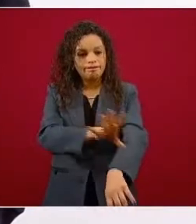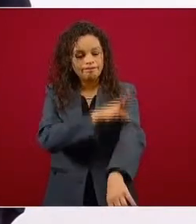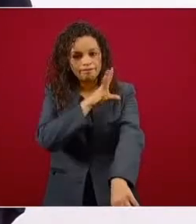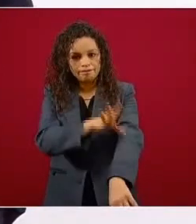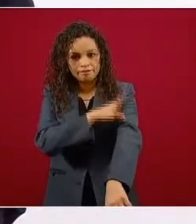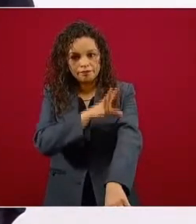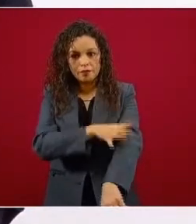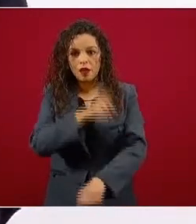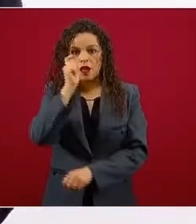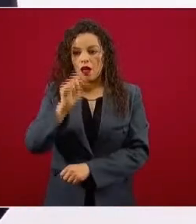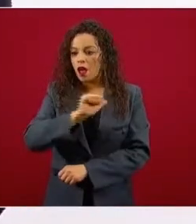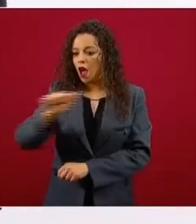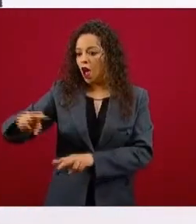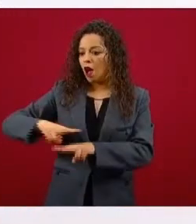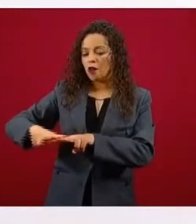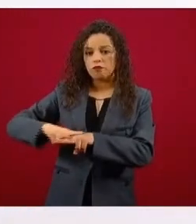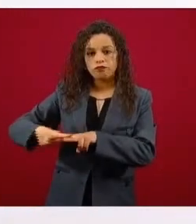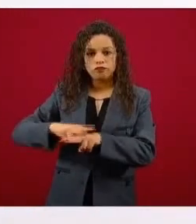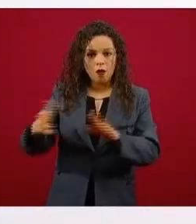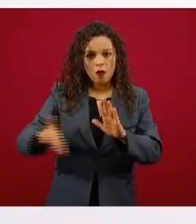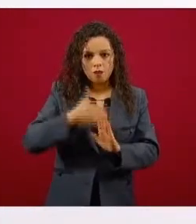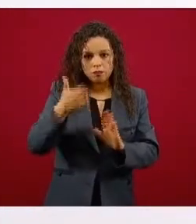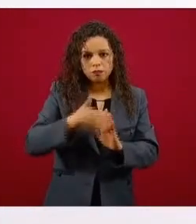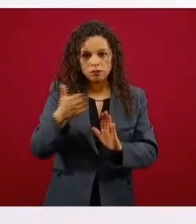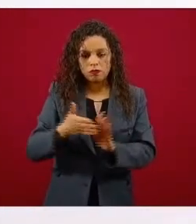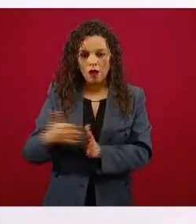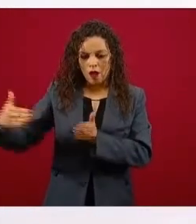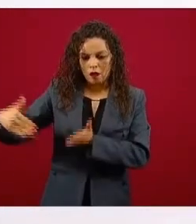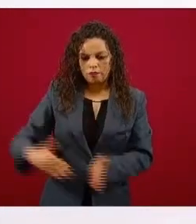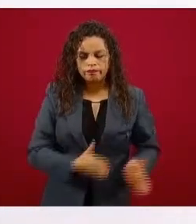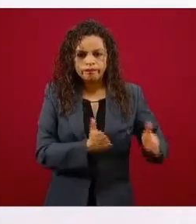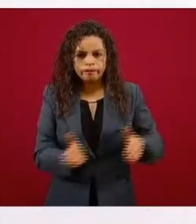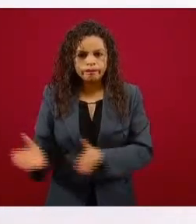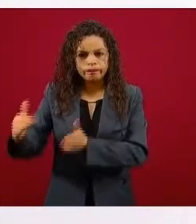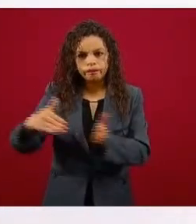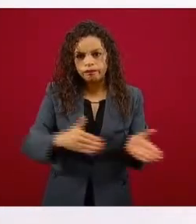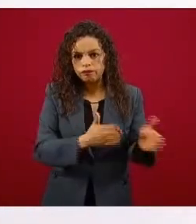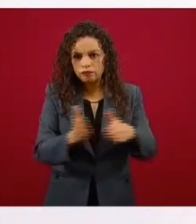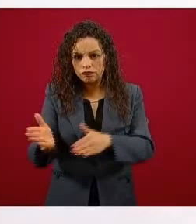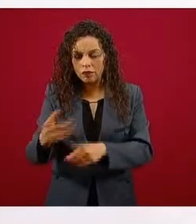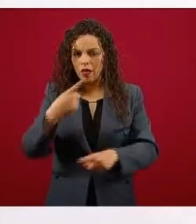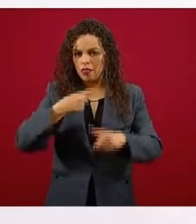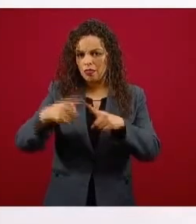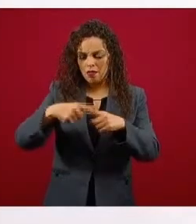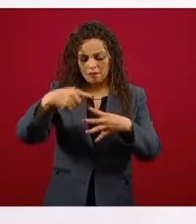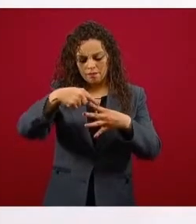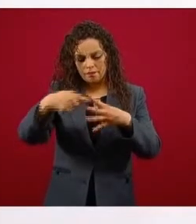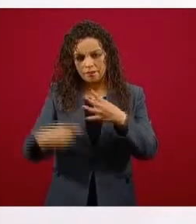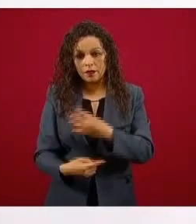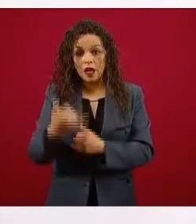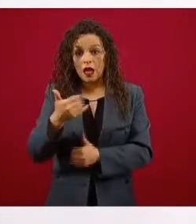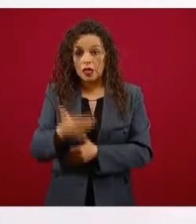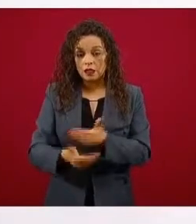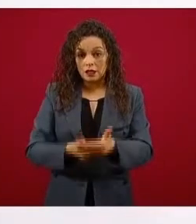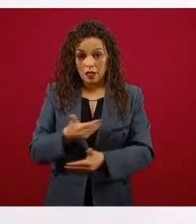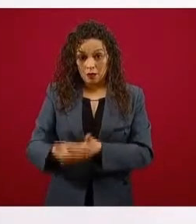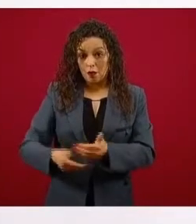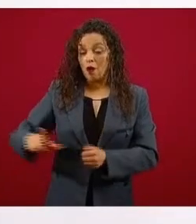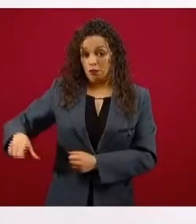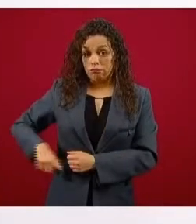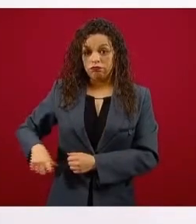construcción de vías férreas, puertos, carreteras y otras obras y servicios públicos